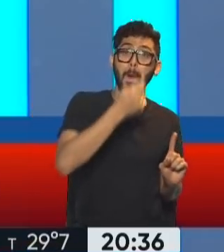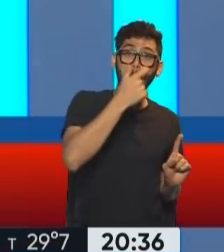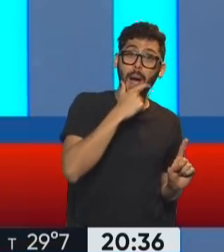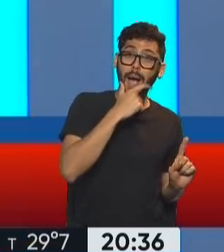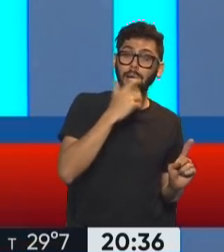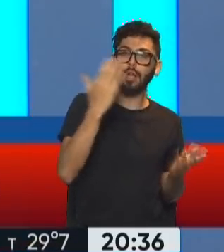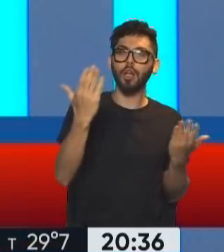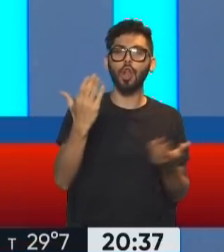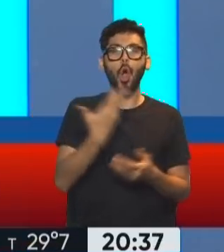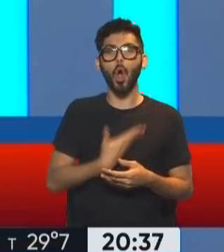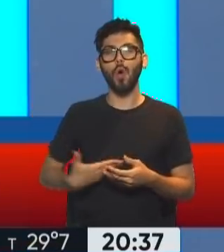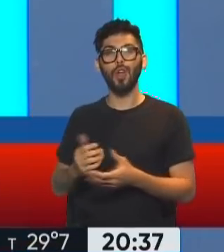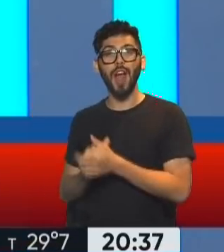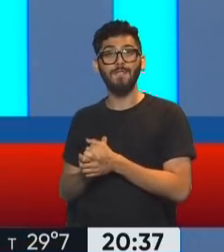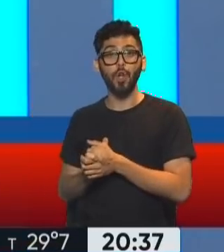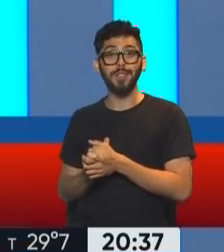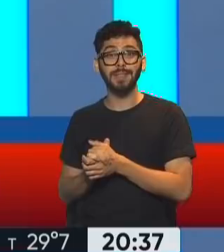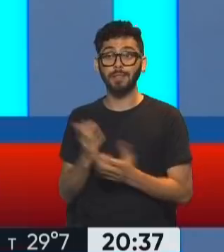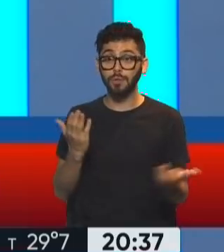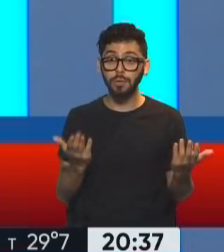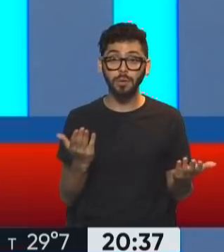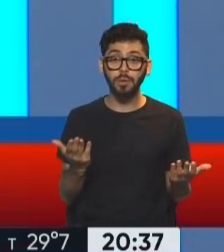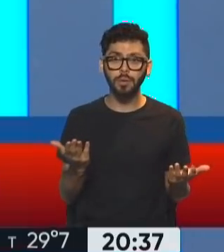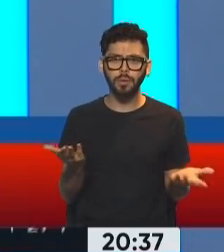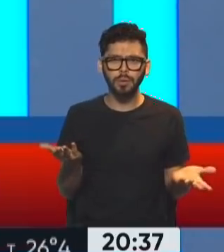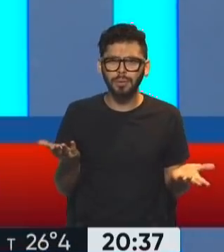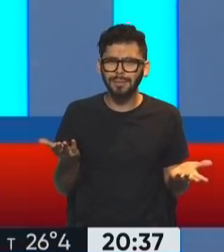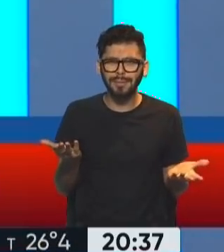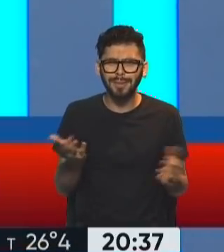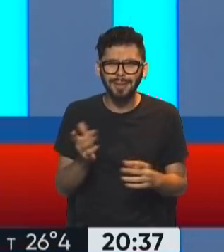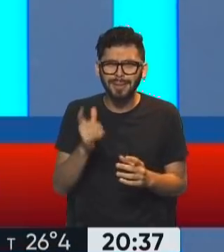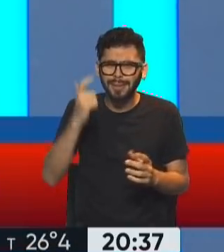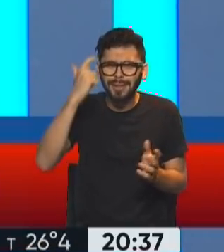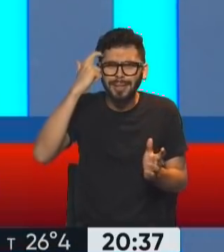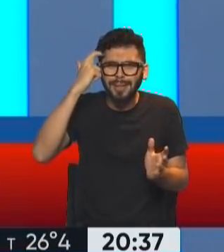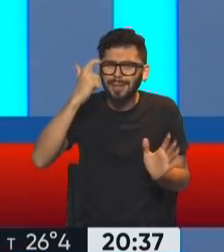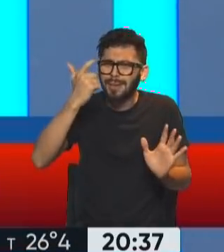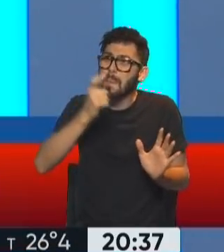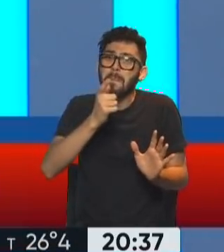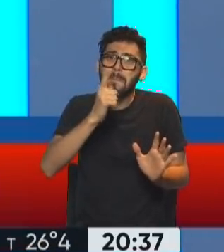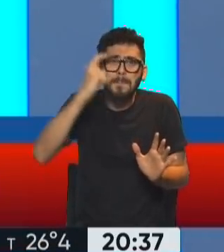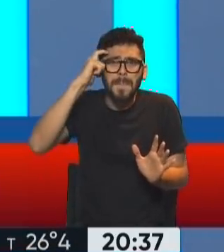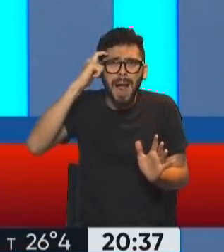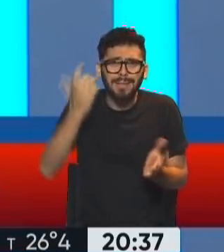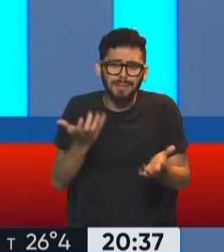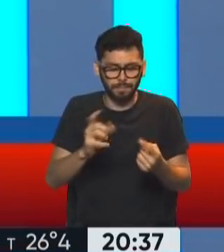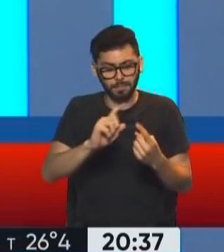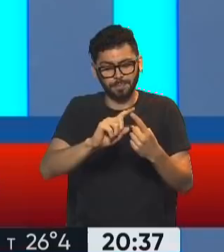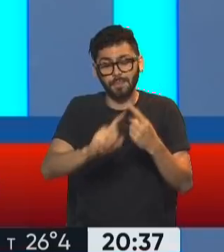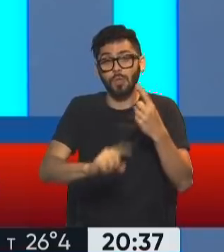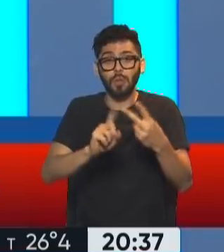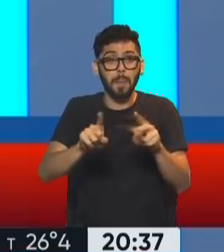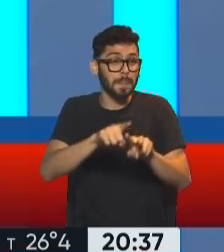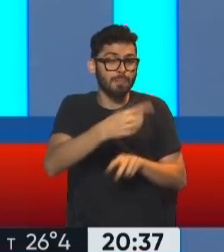gobierno de Alfonsín. Es casi demencial decir esto. Después, como bien